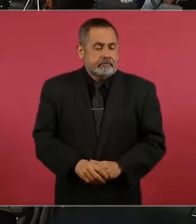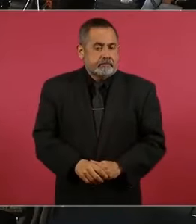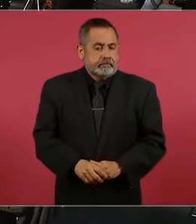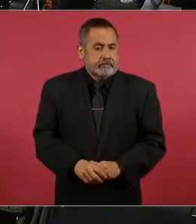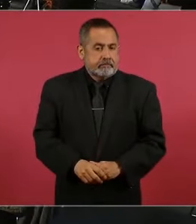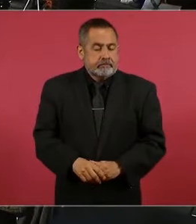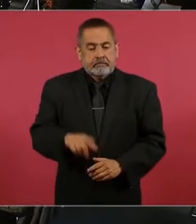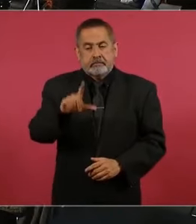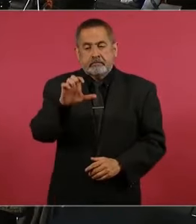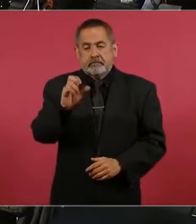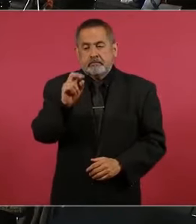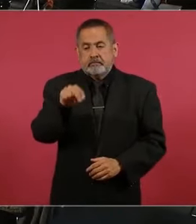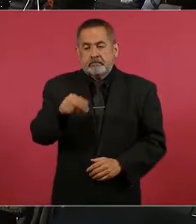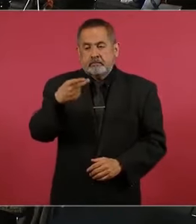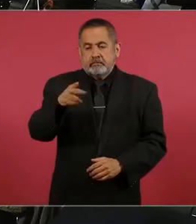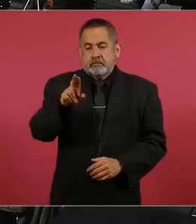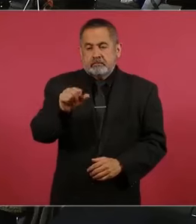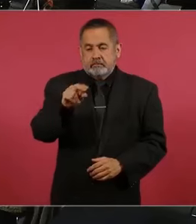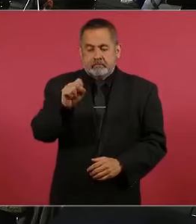León Krause,